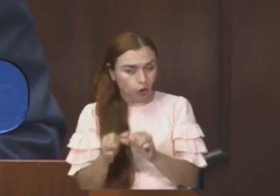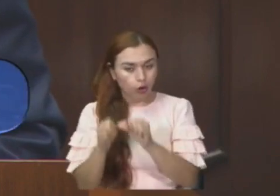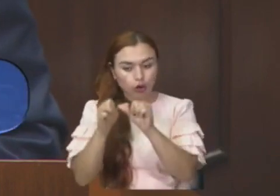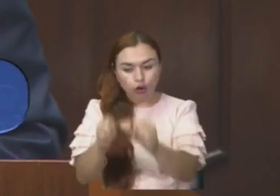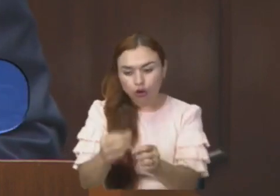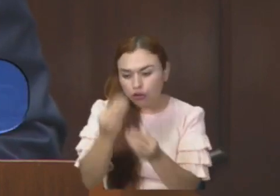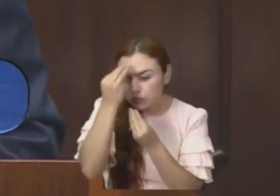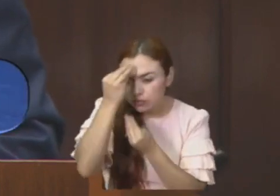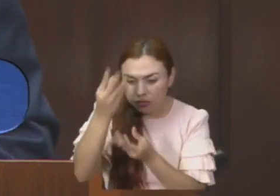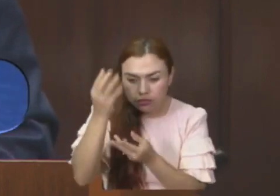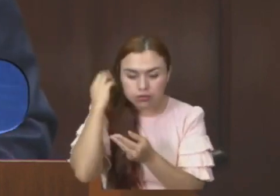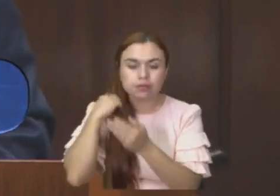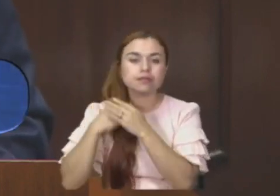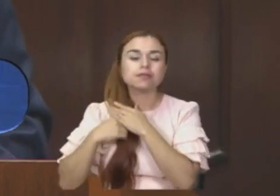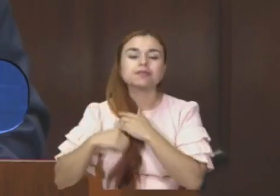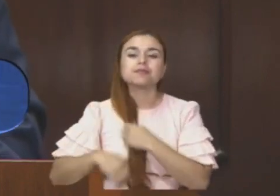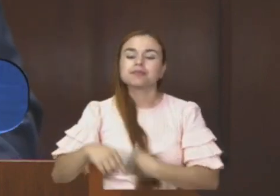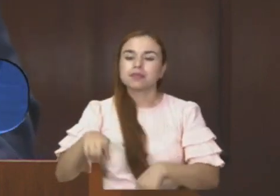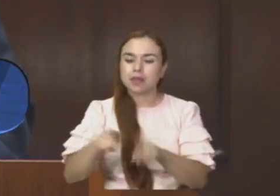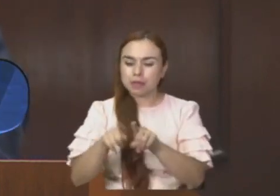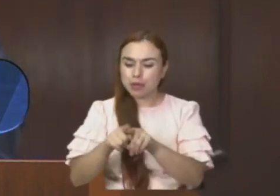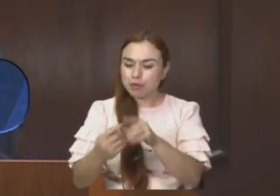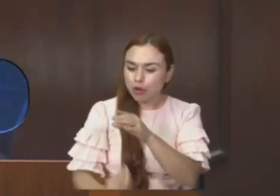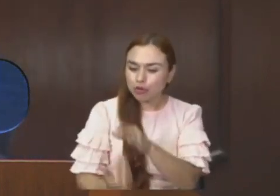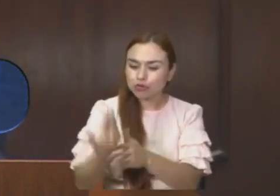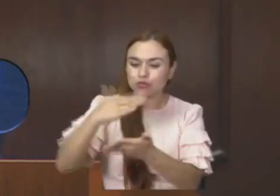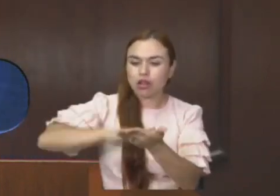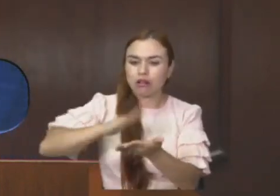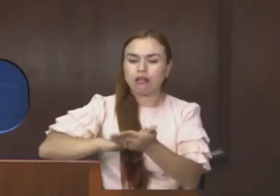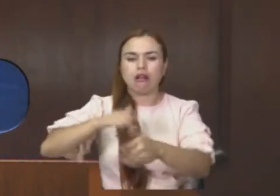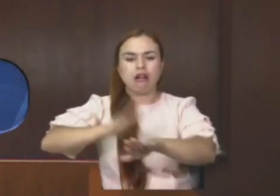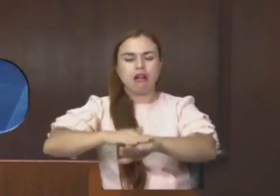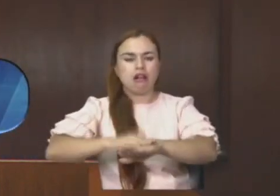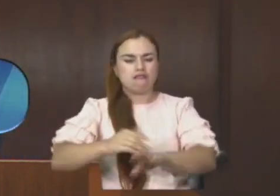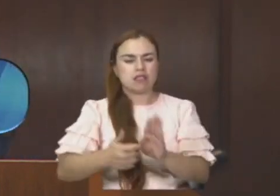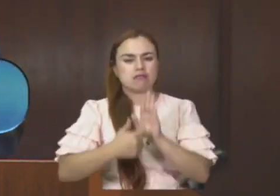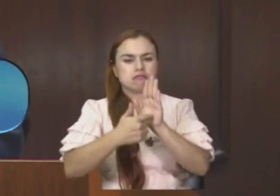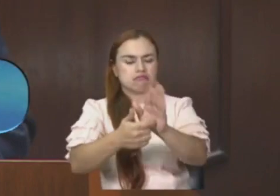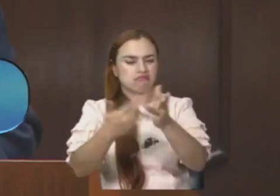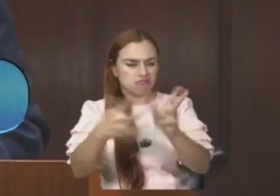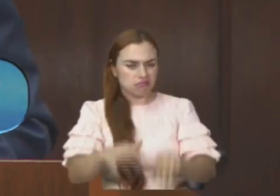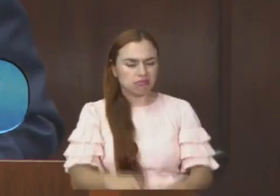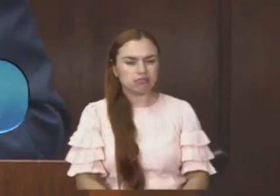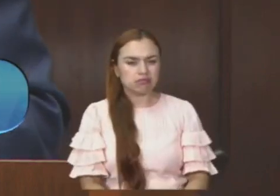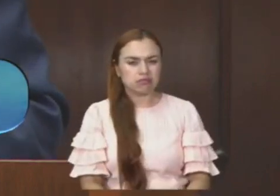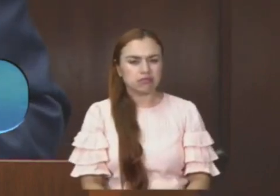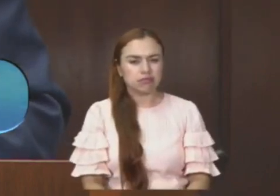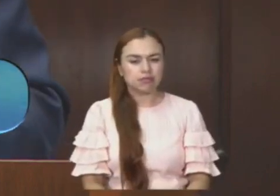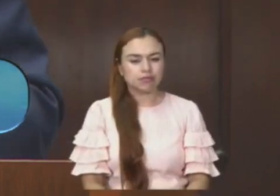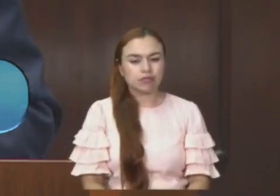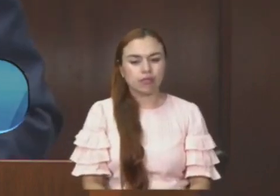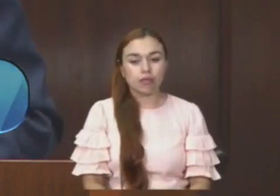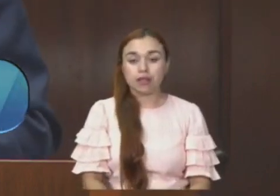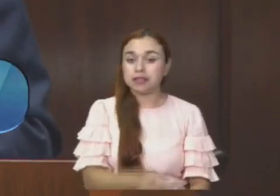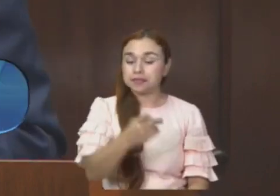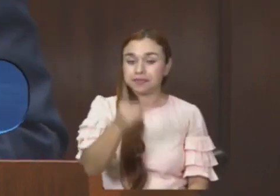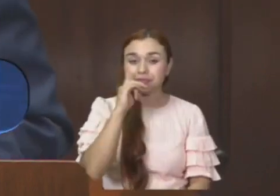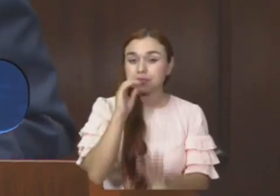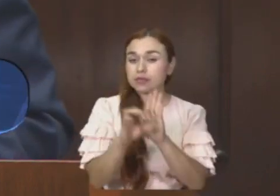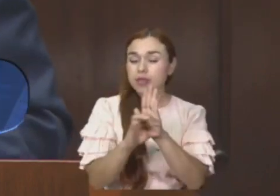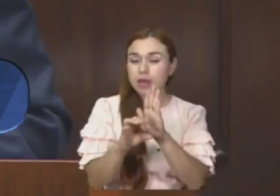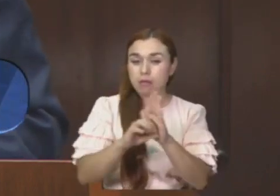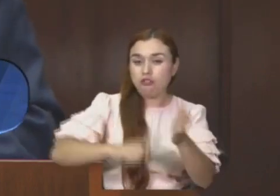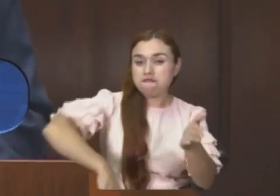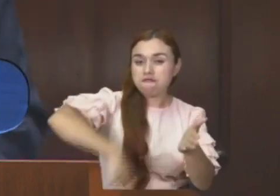el estatus de dichas conversaciones y del nuevo contrato. Si se fuera a avanzar a la etapa de la firma de un